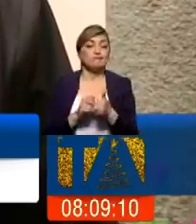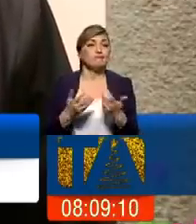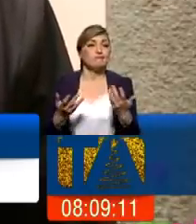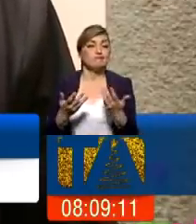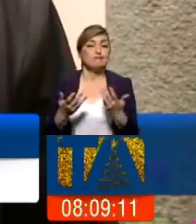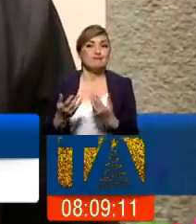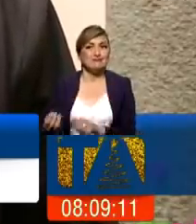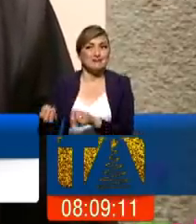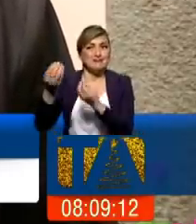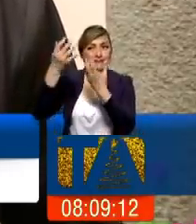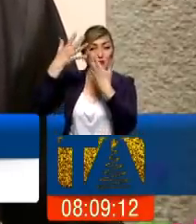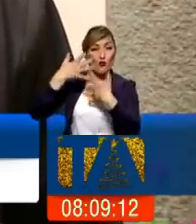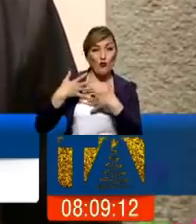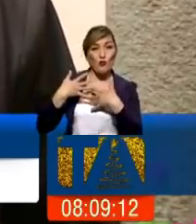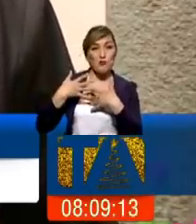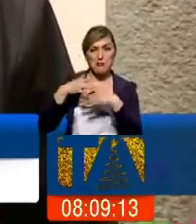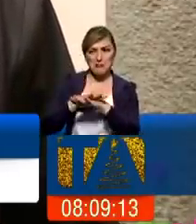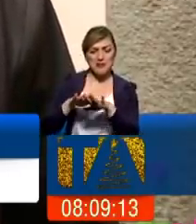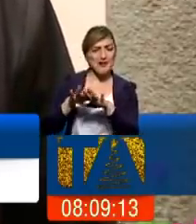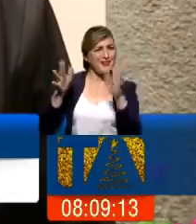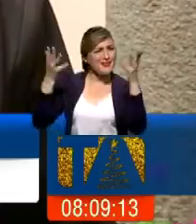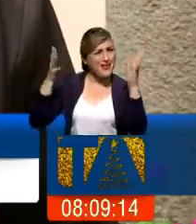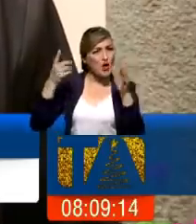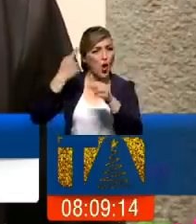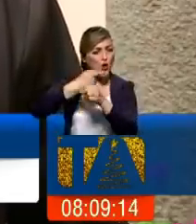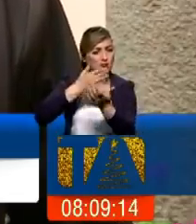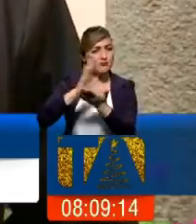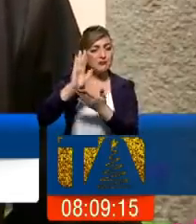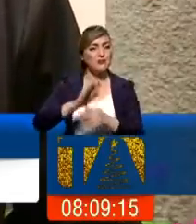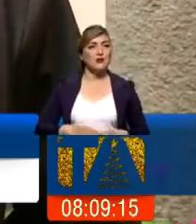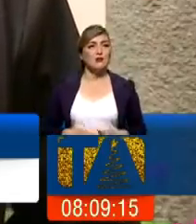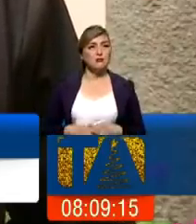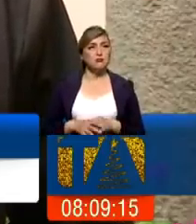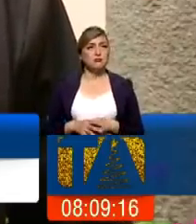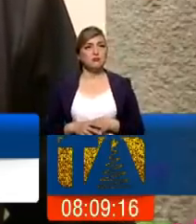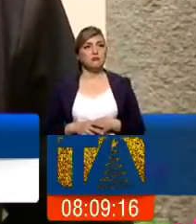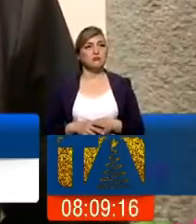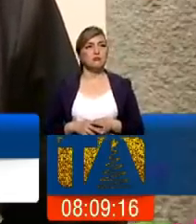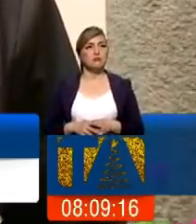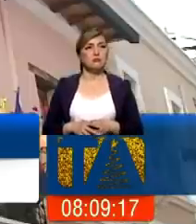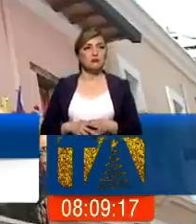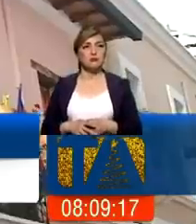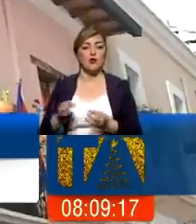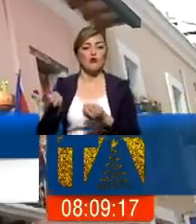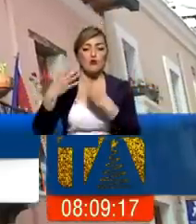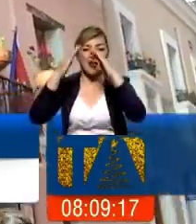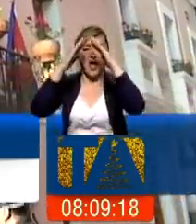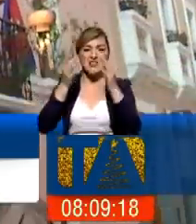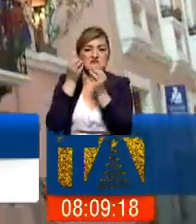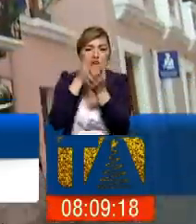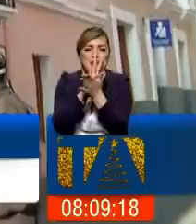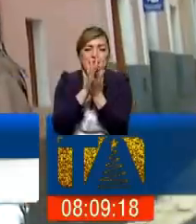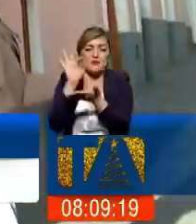nosotros no se nos notifica de la del finiquito, ni se nos ordena desalojar, ni se nos cuenta nada del estado de la casa. Sus